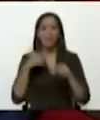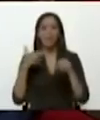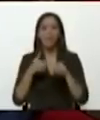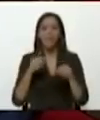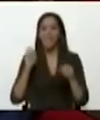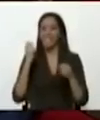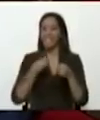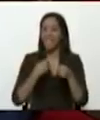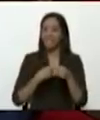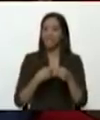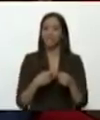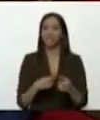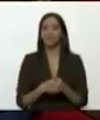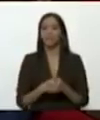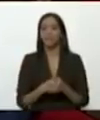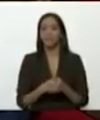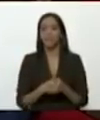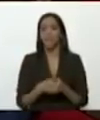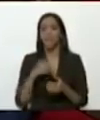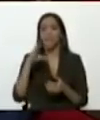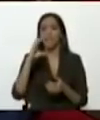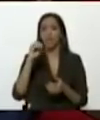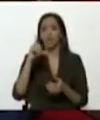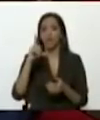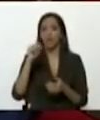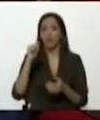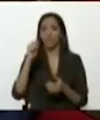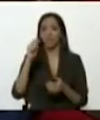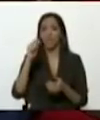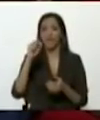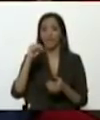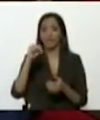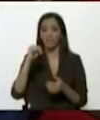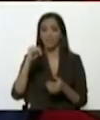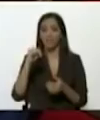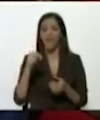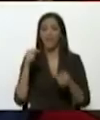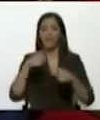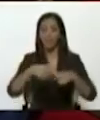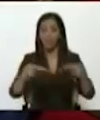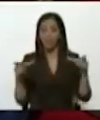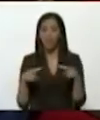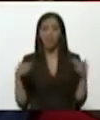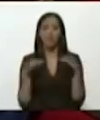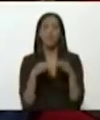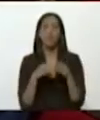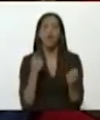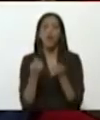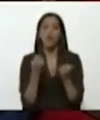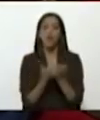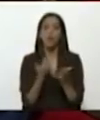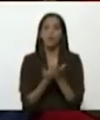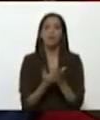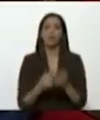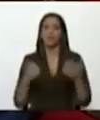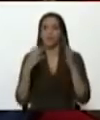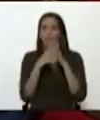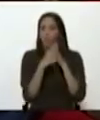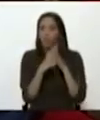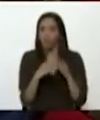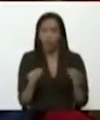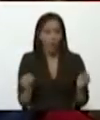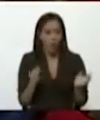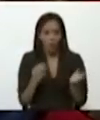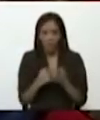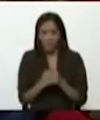coltán? Claro. O sea, aquí hay una situación de esos grupos económicos que todos están hablando con los gringos.